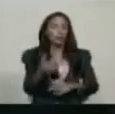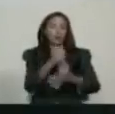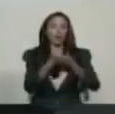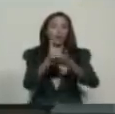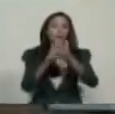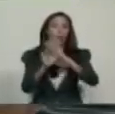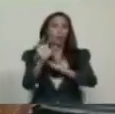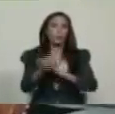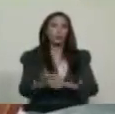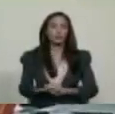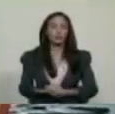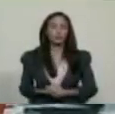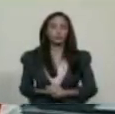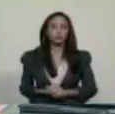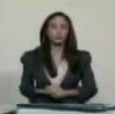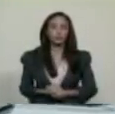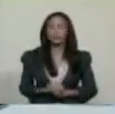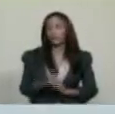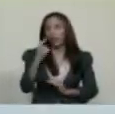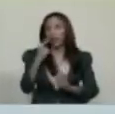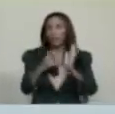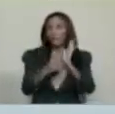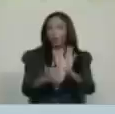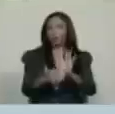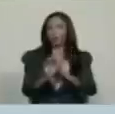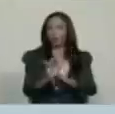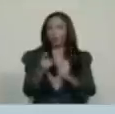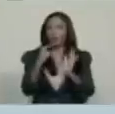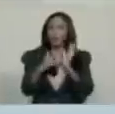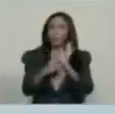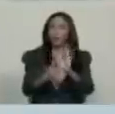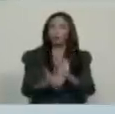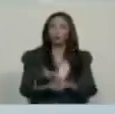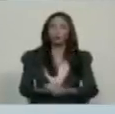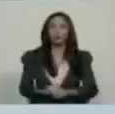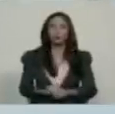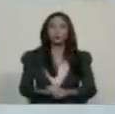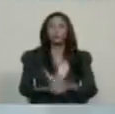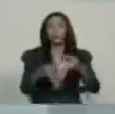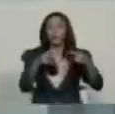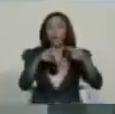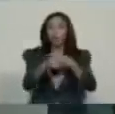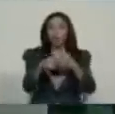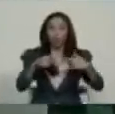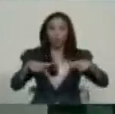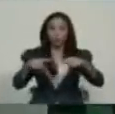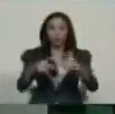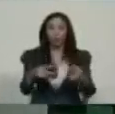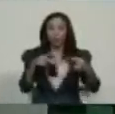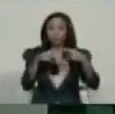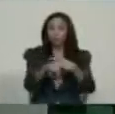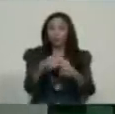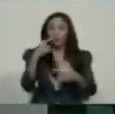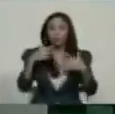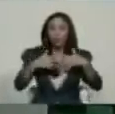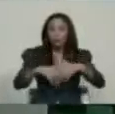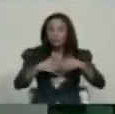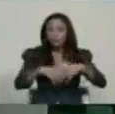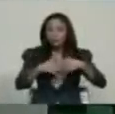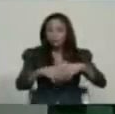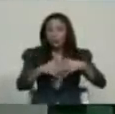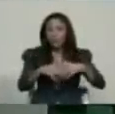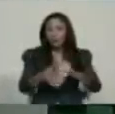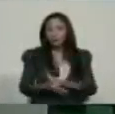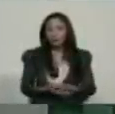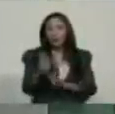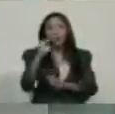que ya voy a compartir con ustedes esta inauguración. Esta planta de concentración del coltán